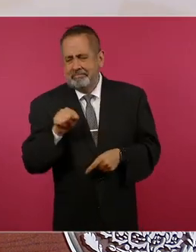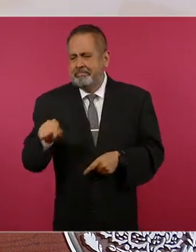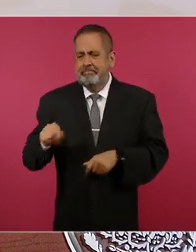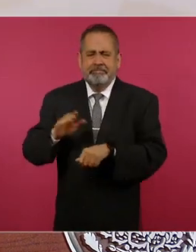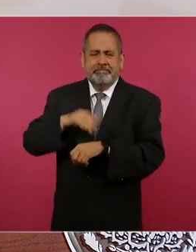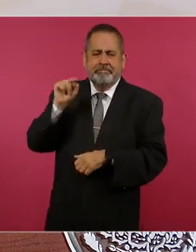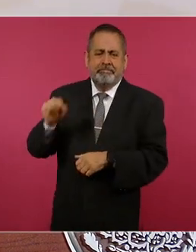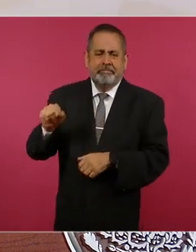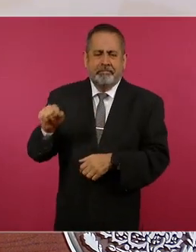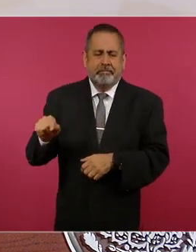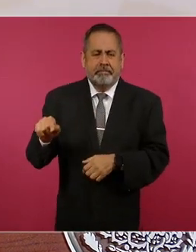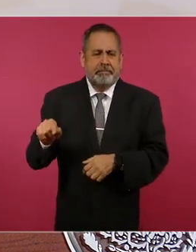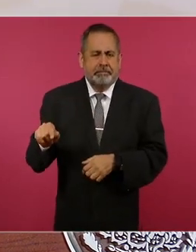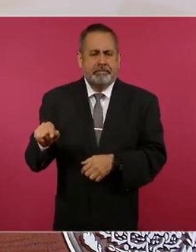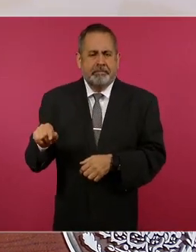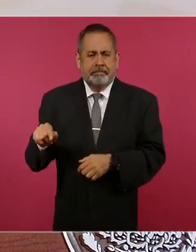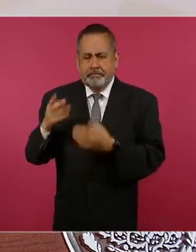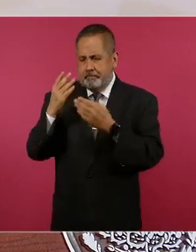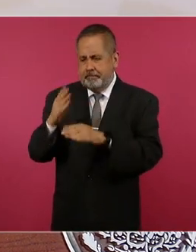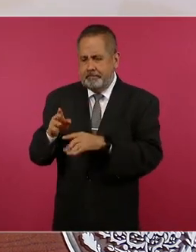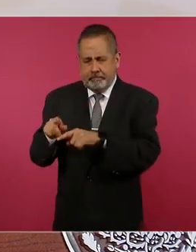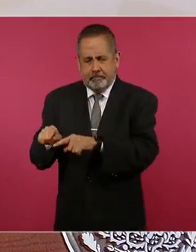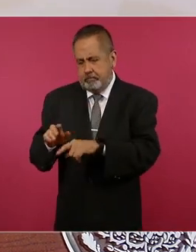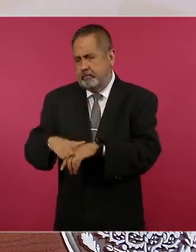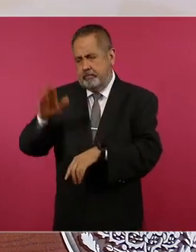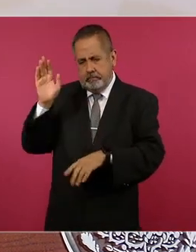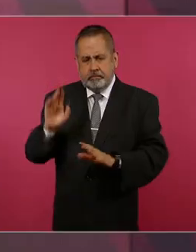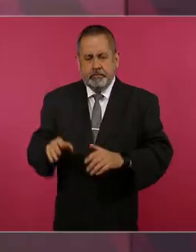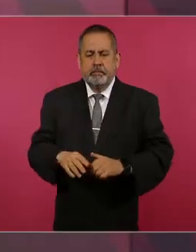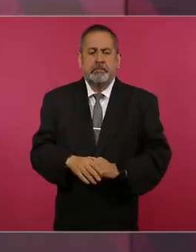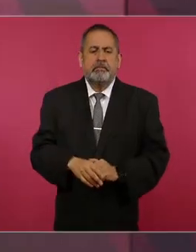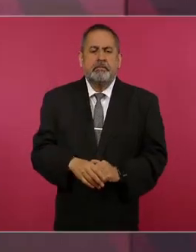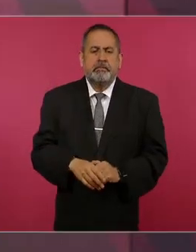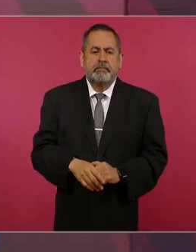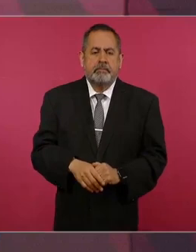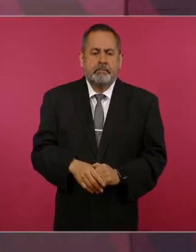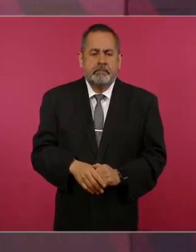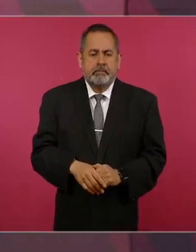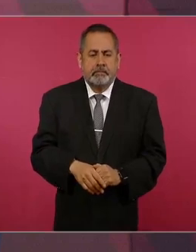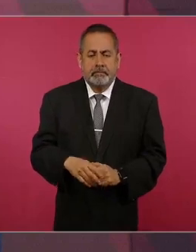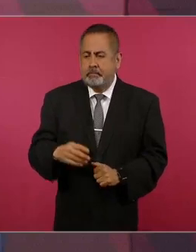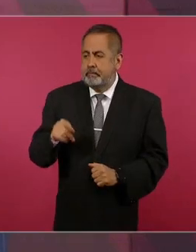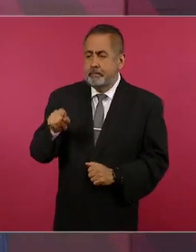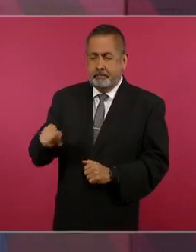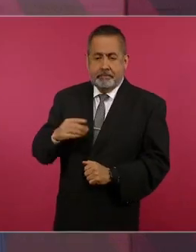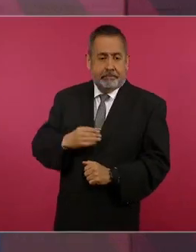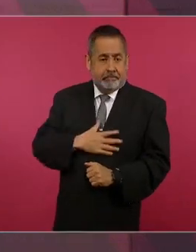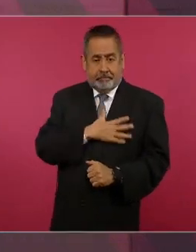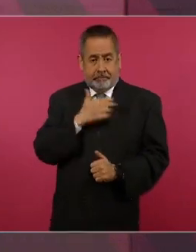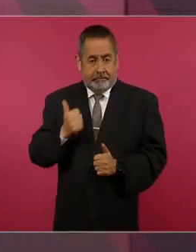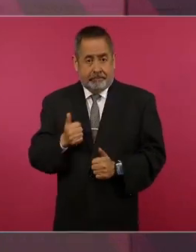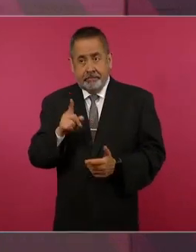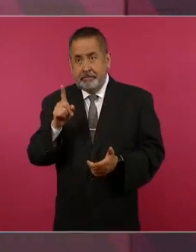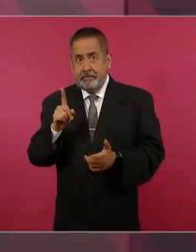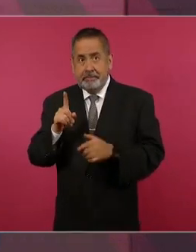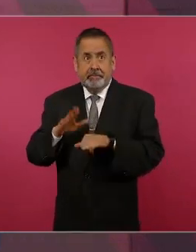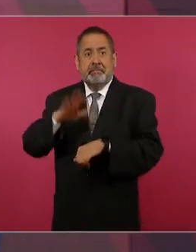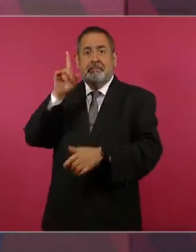el Banco del Bienestar tiene más de mil